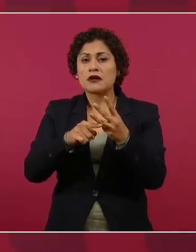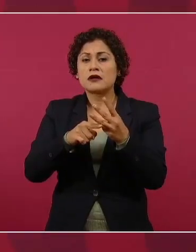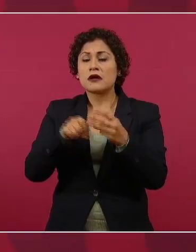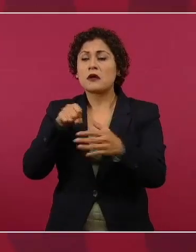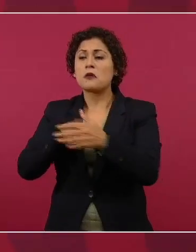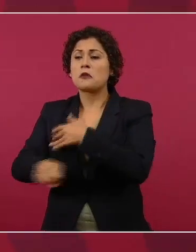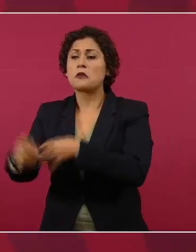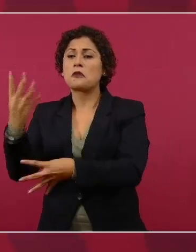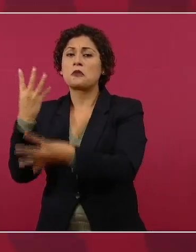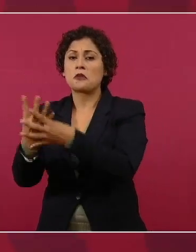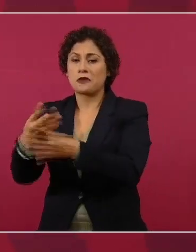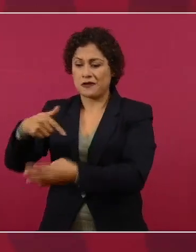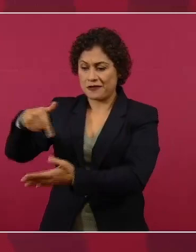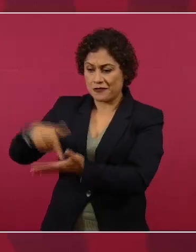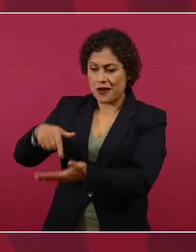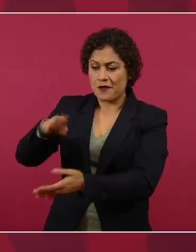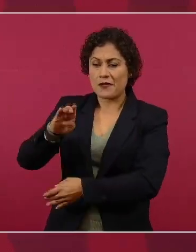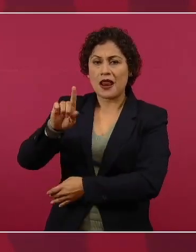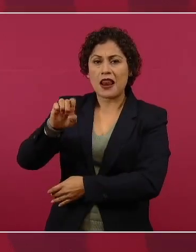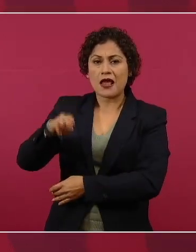Belén.